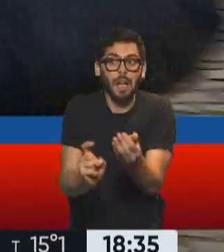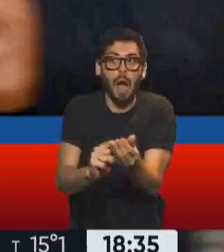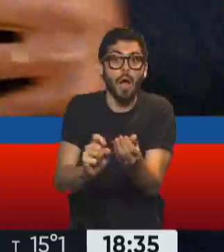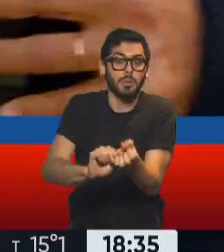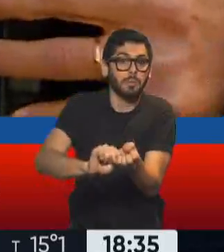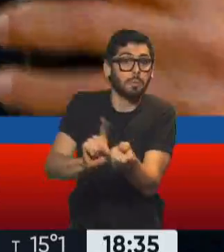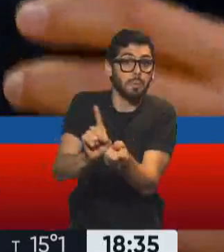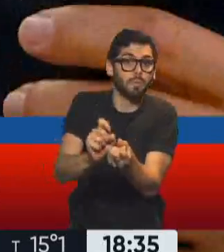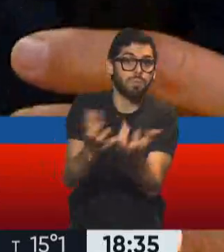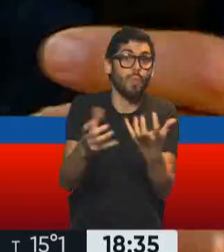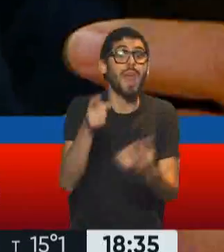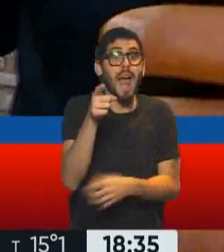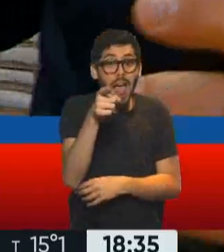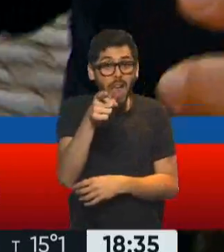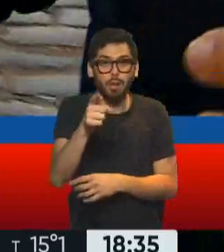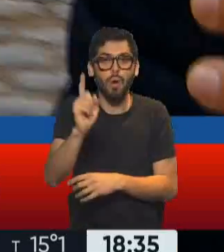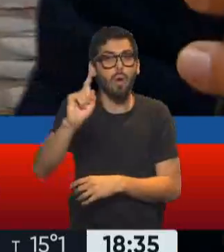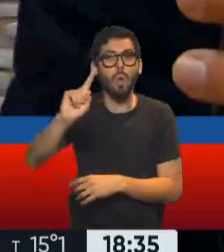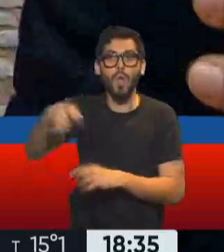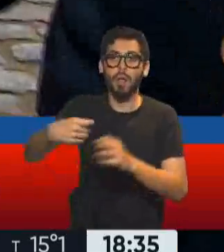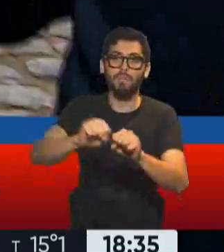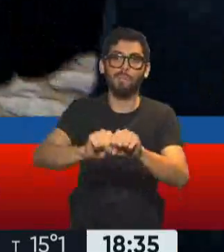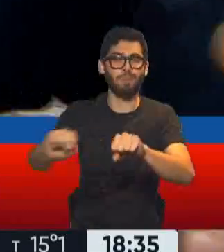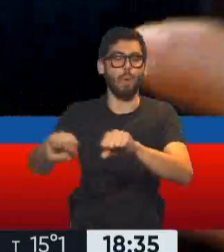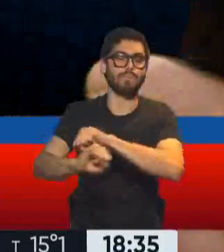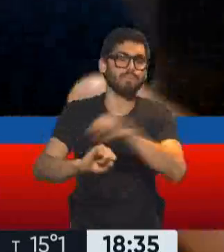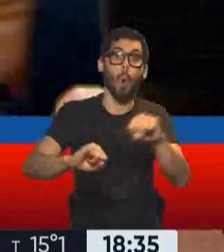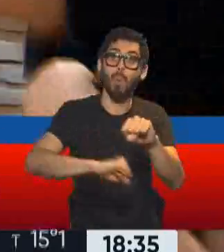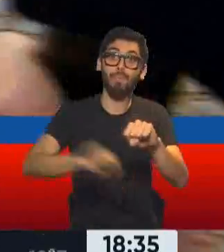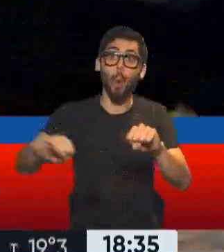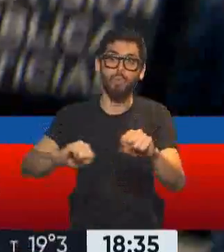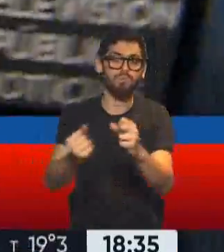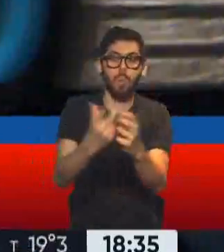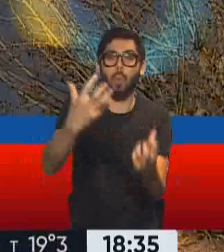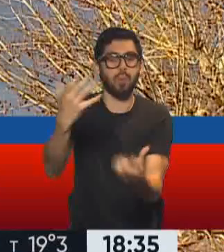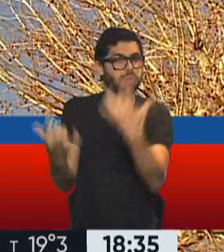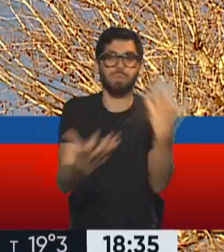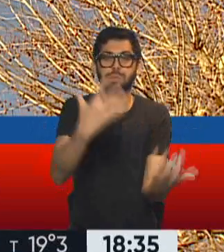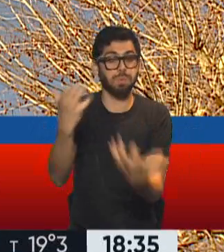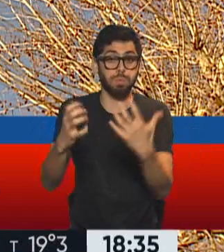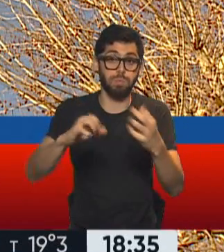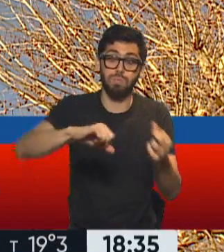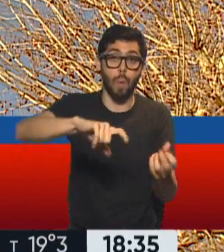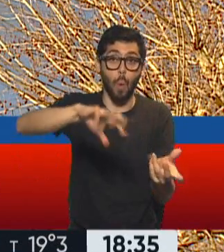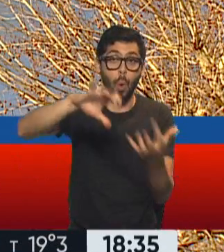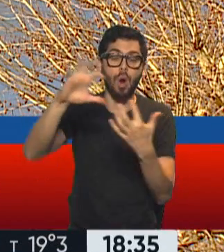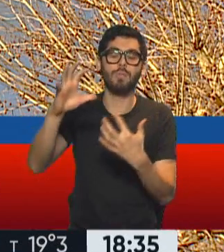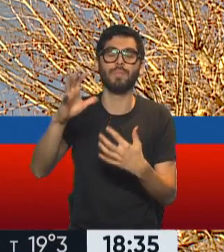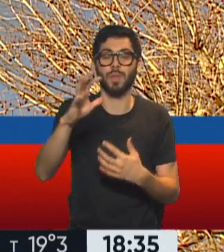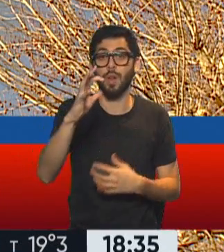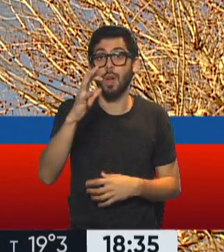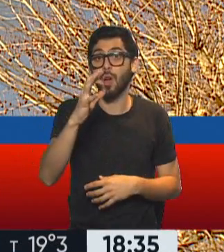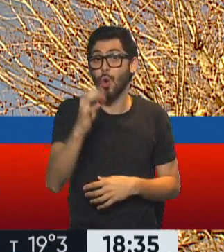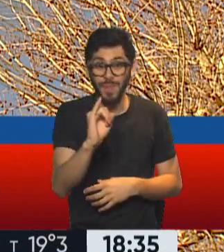generó las explosiones en el lugar y que el incendio tomara tal magnitud. Les decía, en